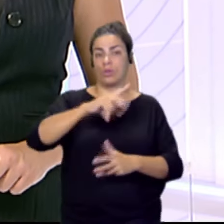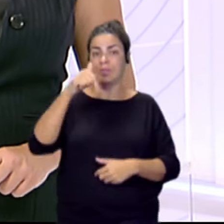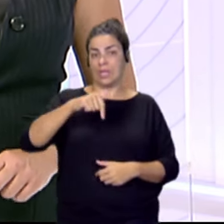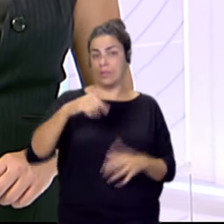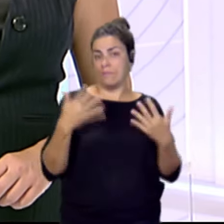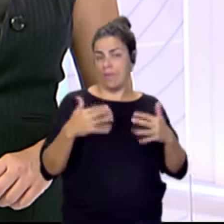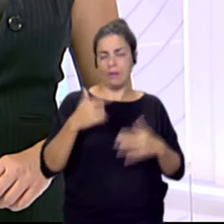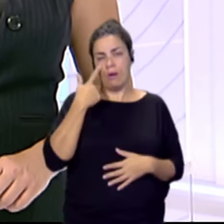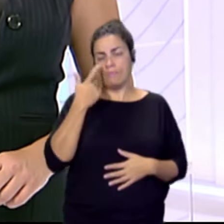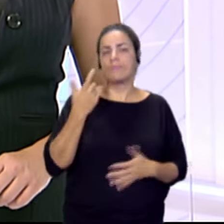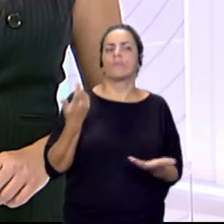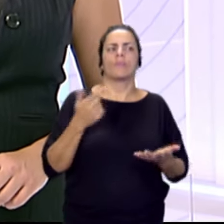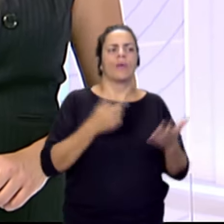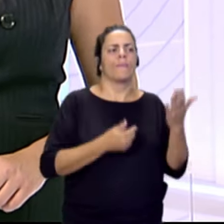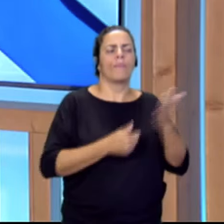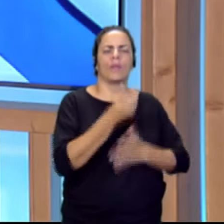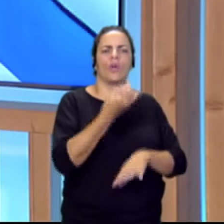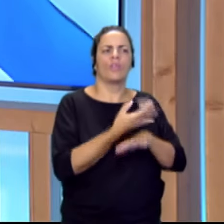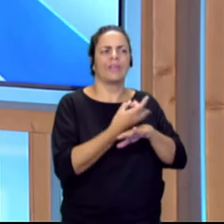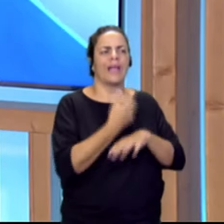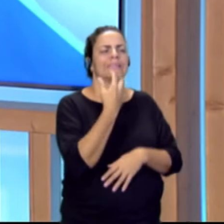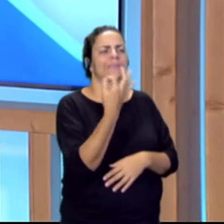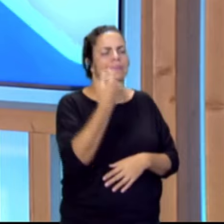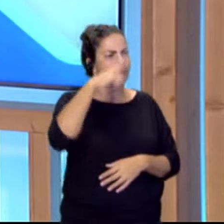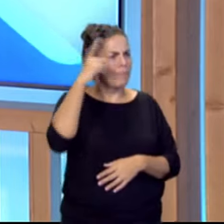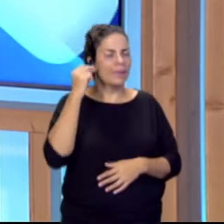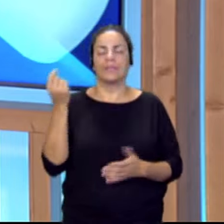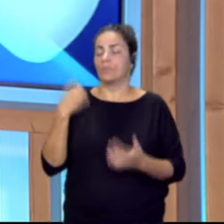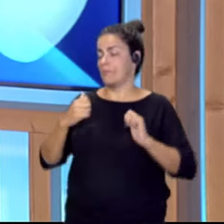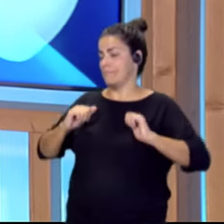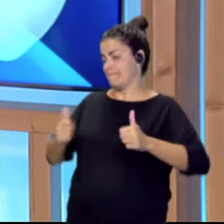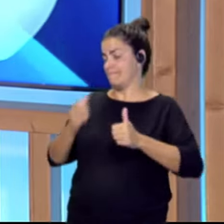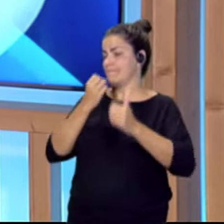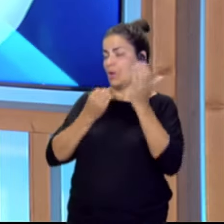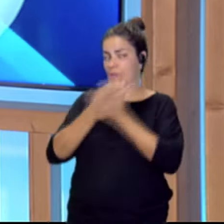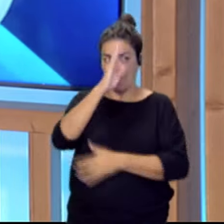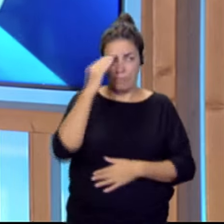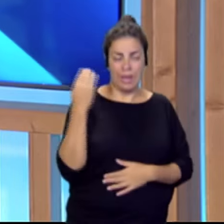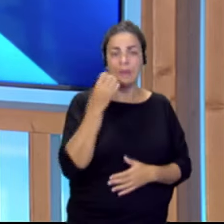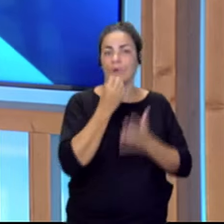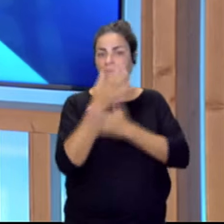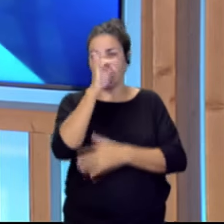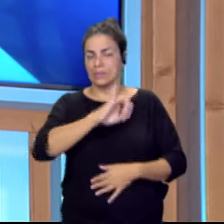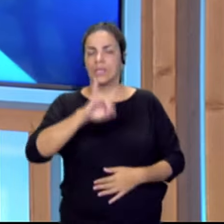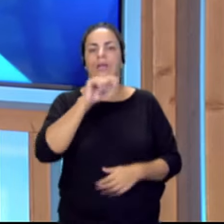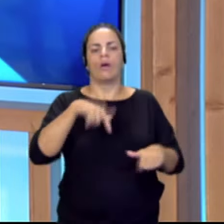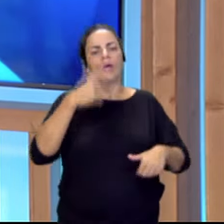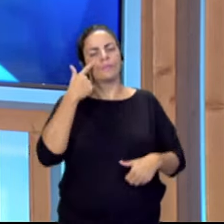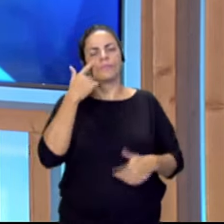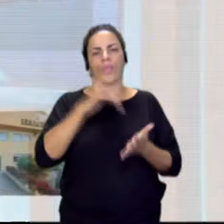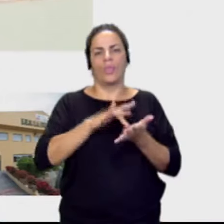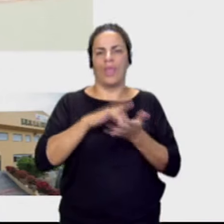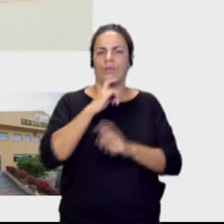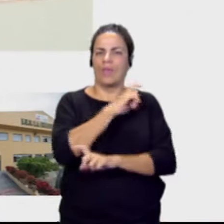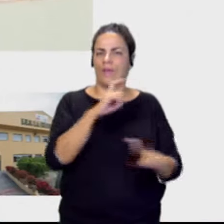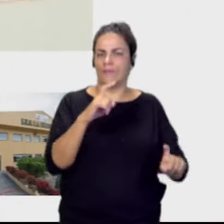miércoles que traen los digitales, Marta Modino. Pues vamos a arrancar, Pilar. Muy buenos días, Canarias, con lo que nos muestra hoy el diario de avisos. Un titular,